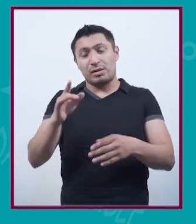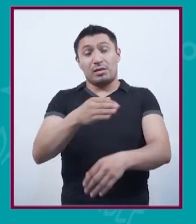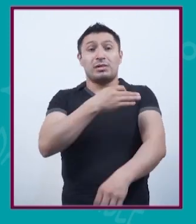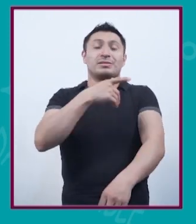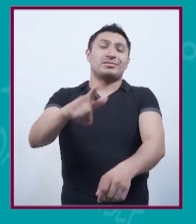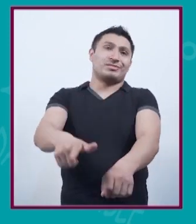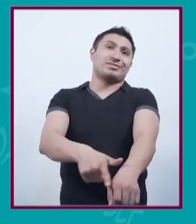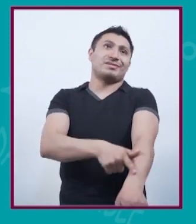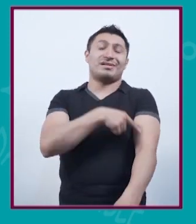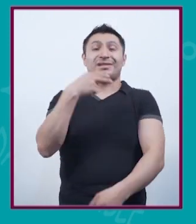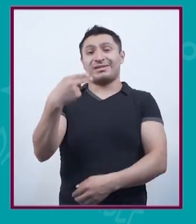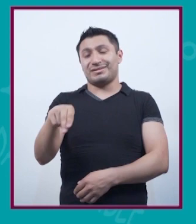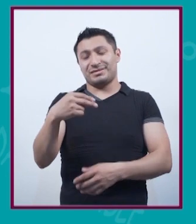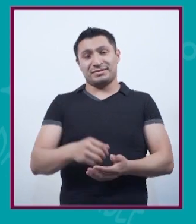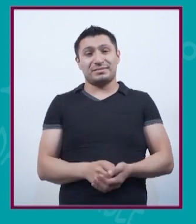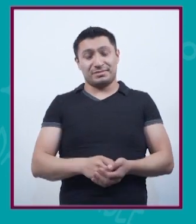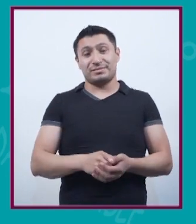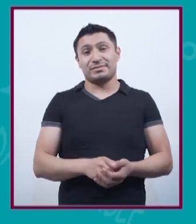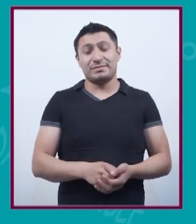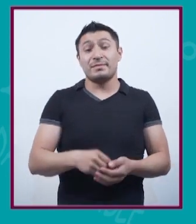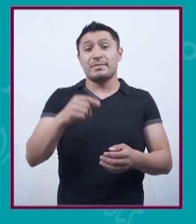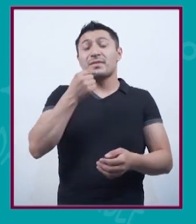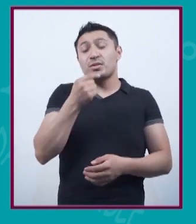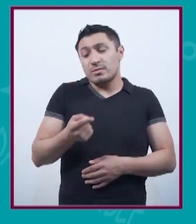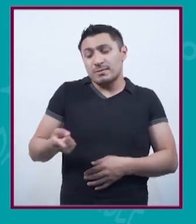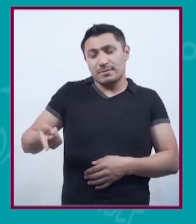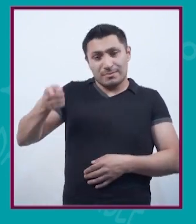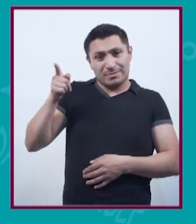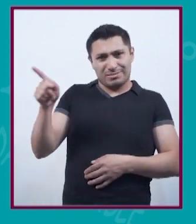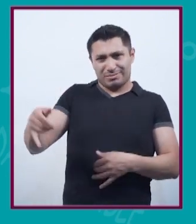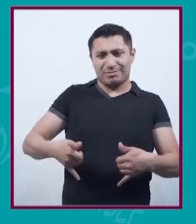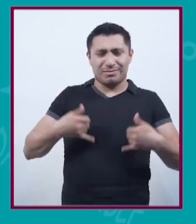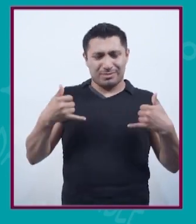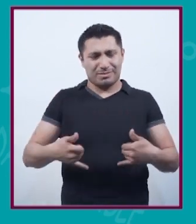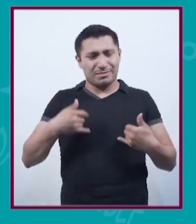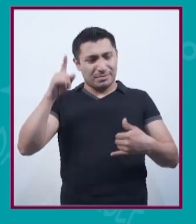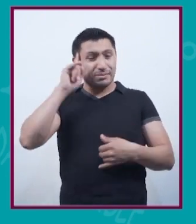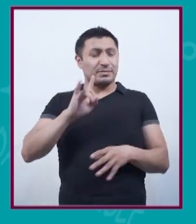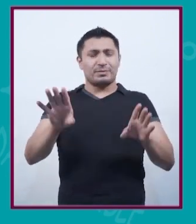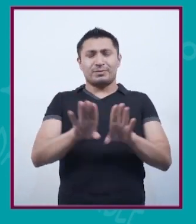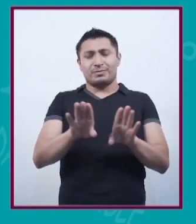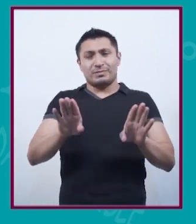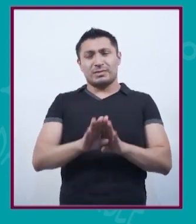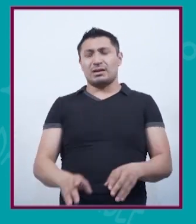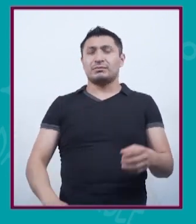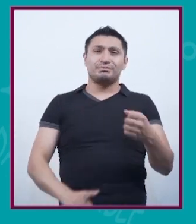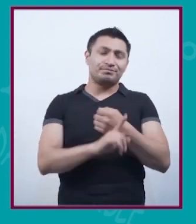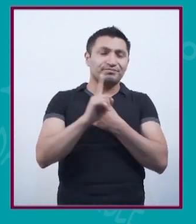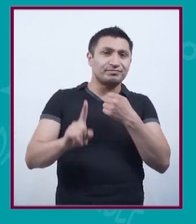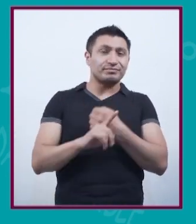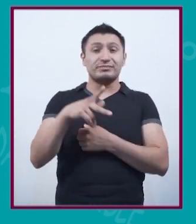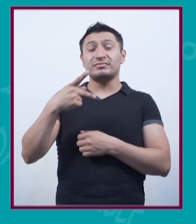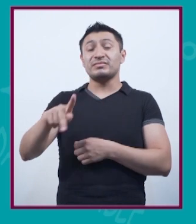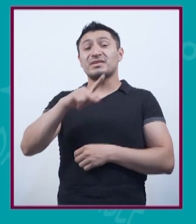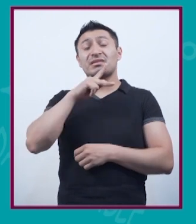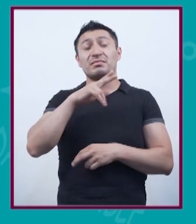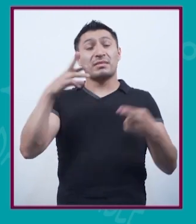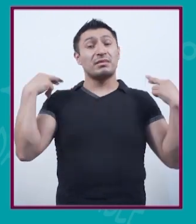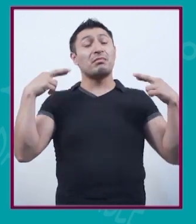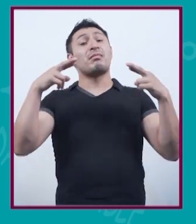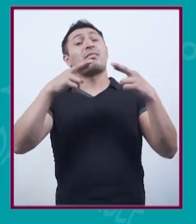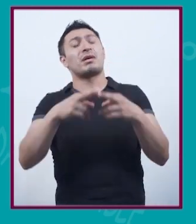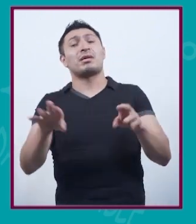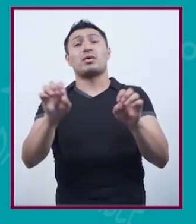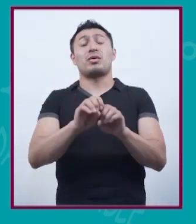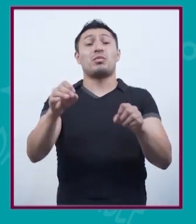el larguísimo nombre que acabamos de mencionar. Desde muy pequeña, Gabriela Mistral se enfrentó a la adversidad. Su padre, un